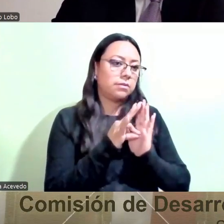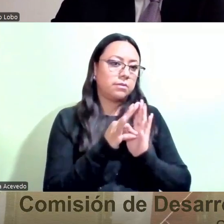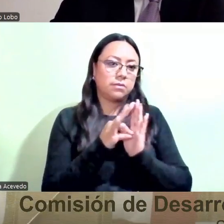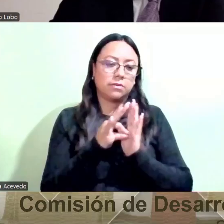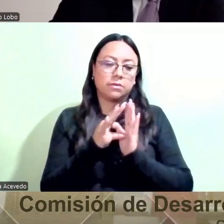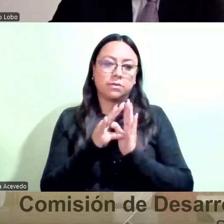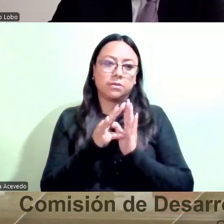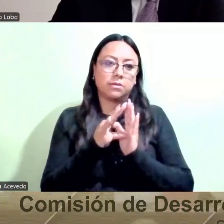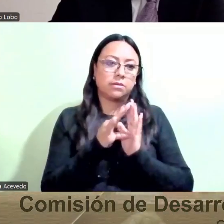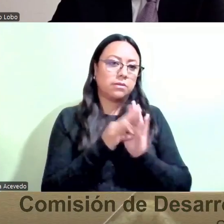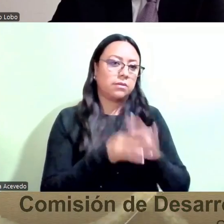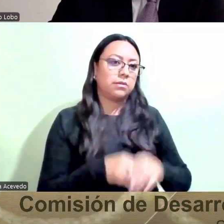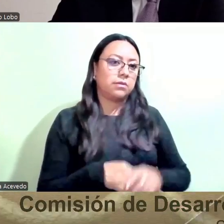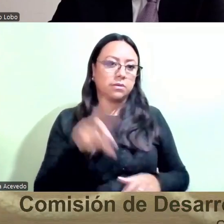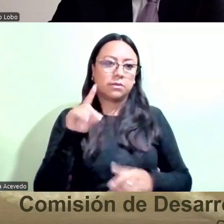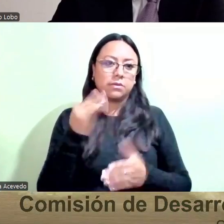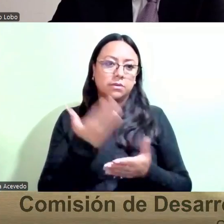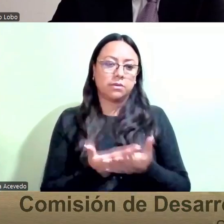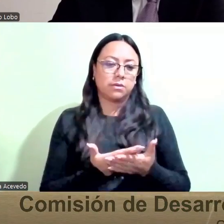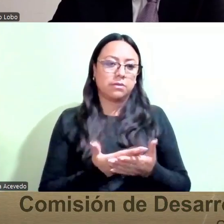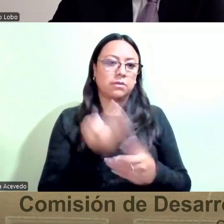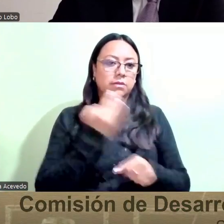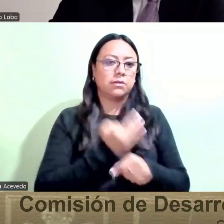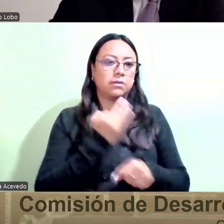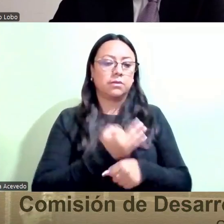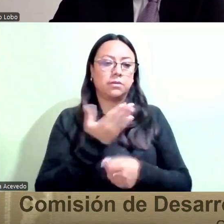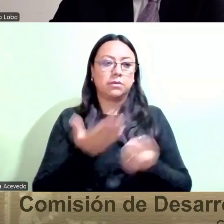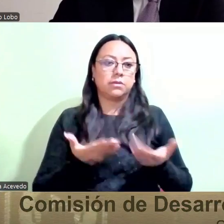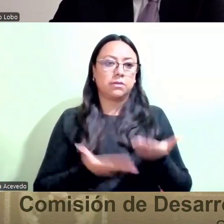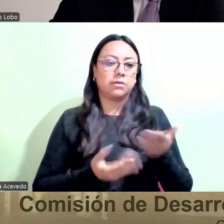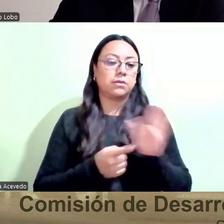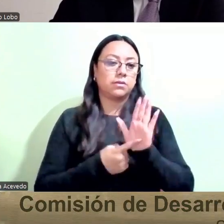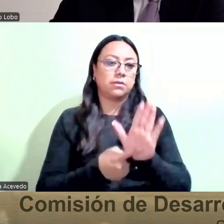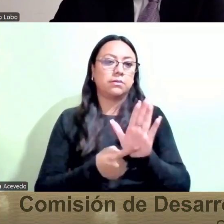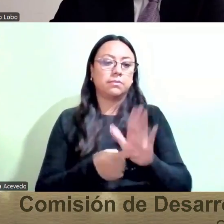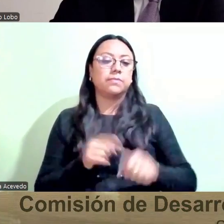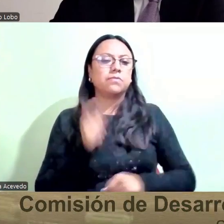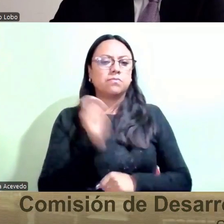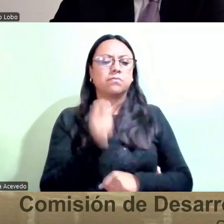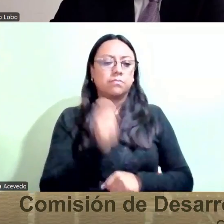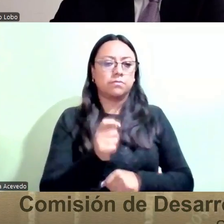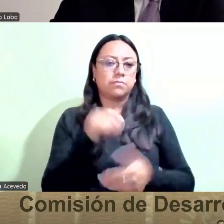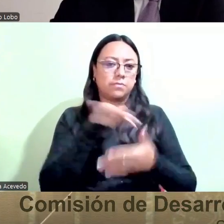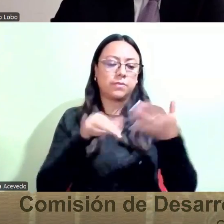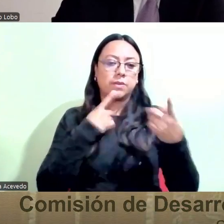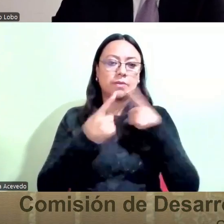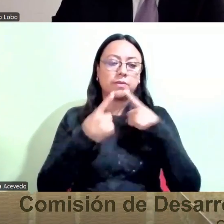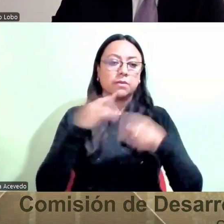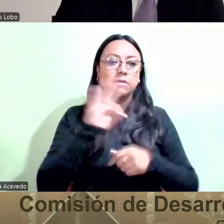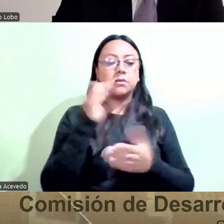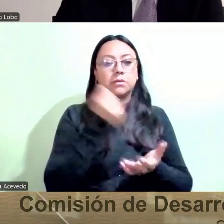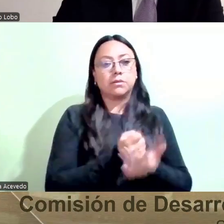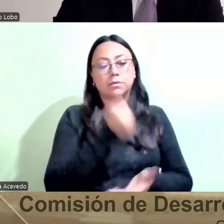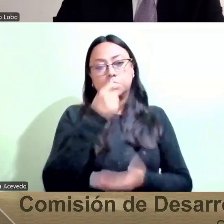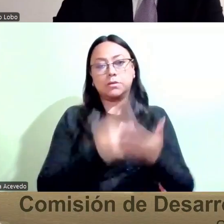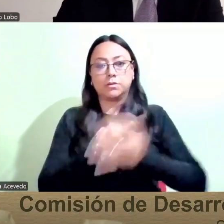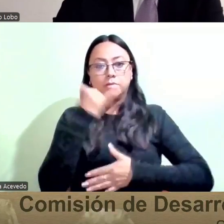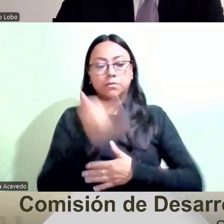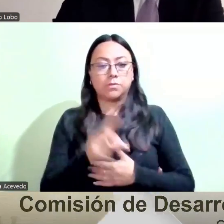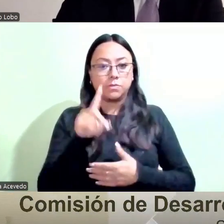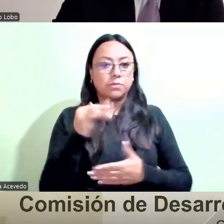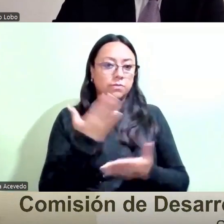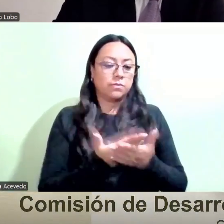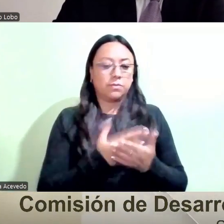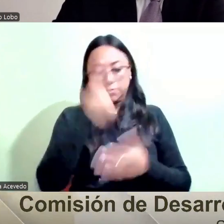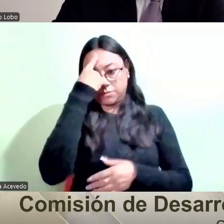propuesta de dictamen que presentamos esta tarde, el cual consiste en la lectura, discusión y en su caso aprobación del proyecto de dictamen por